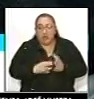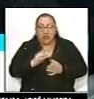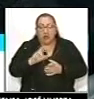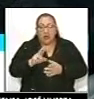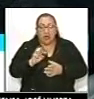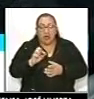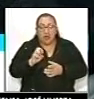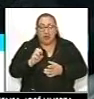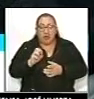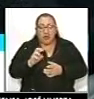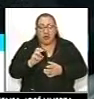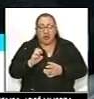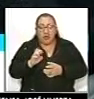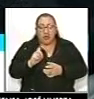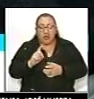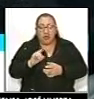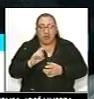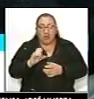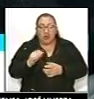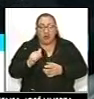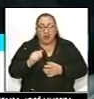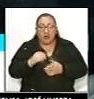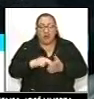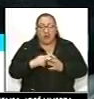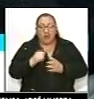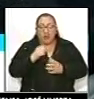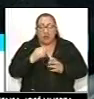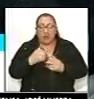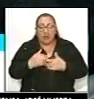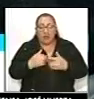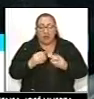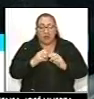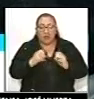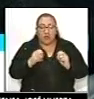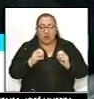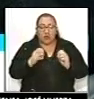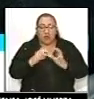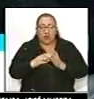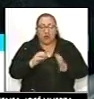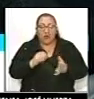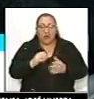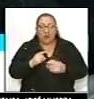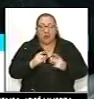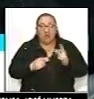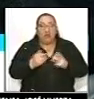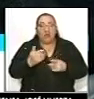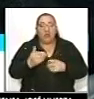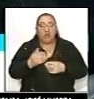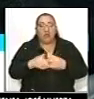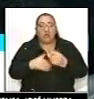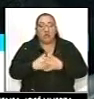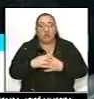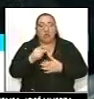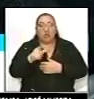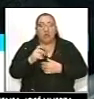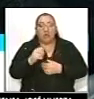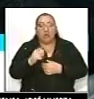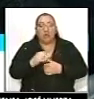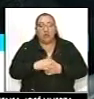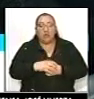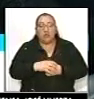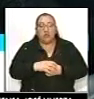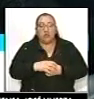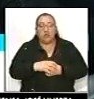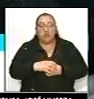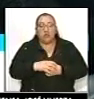Repeduca, que sencillamente hay un avance cero, como por ejemplo las vacantes para los